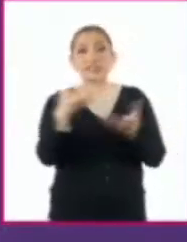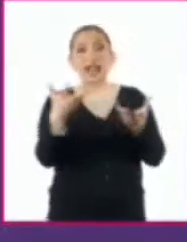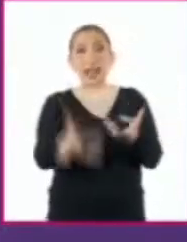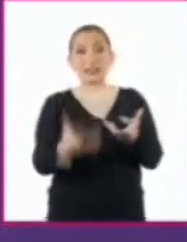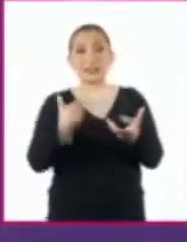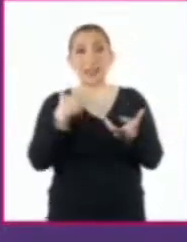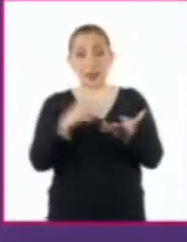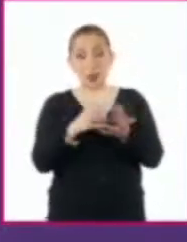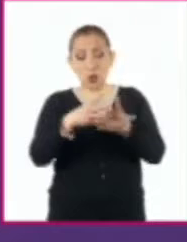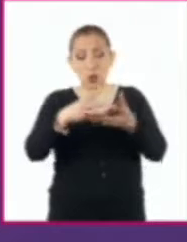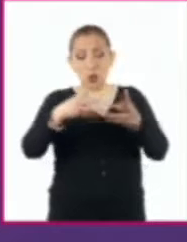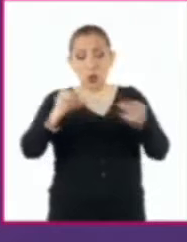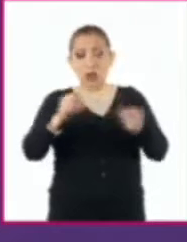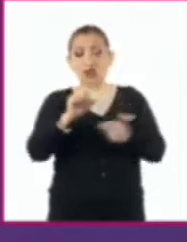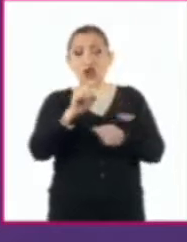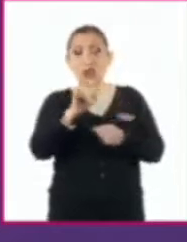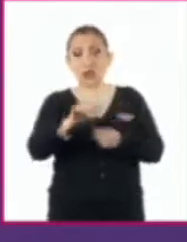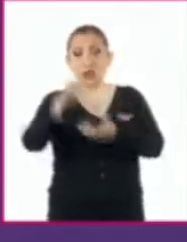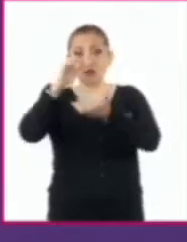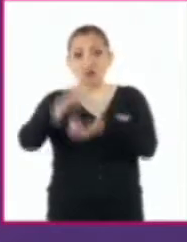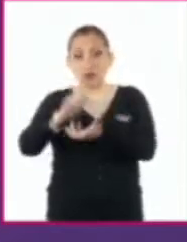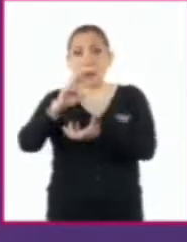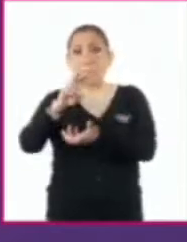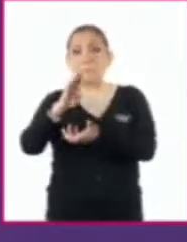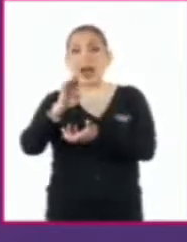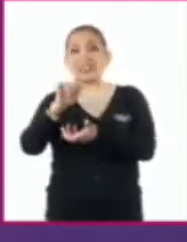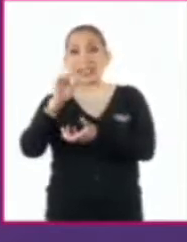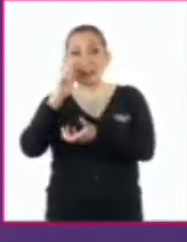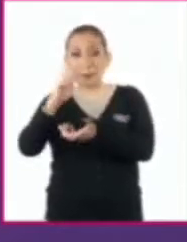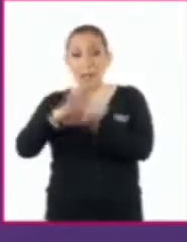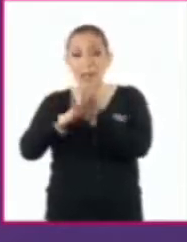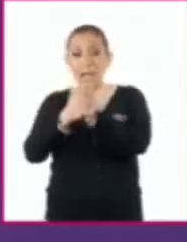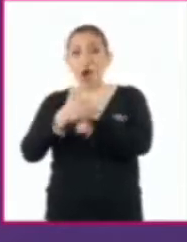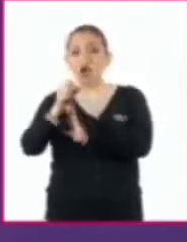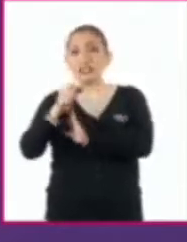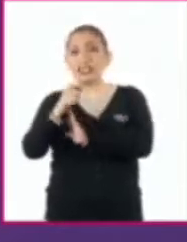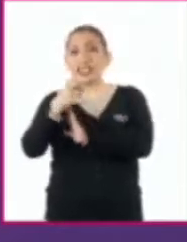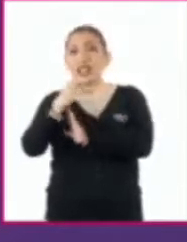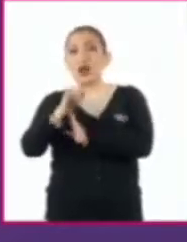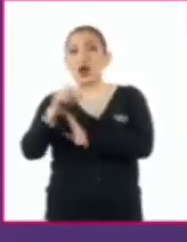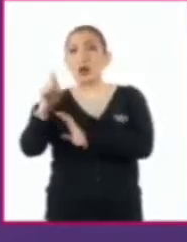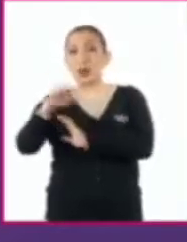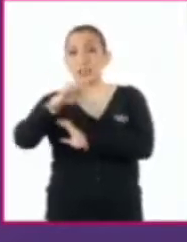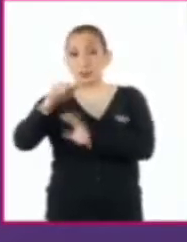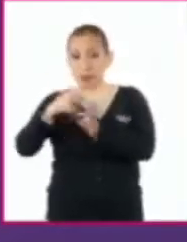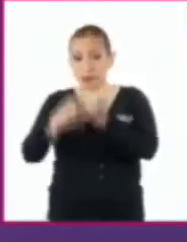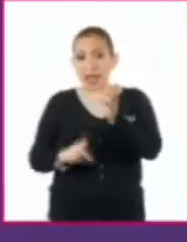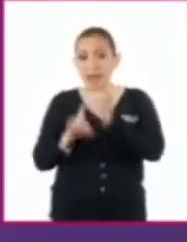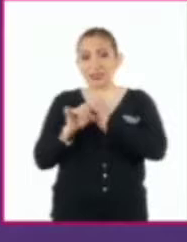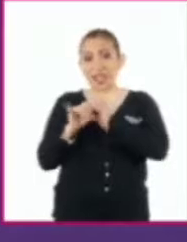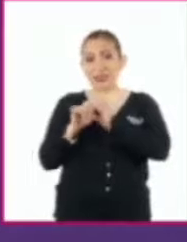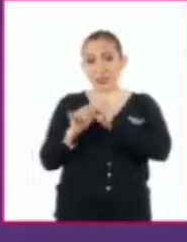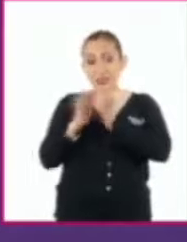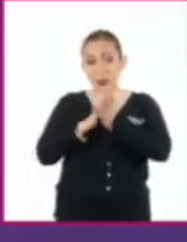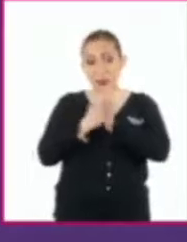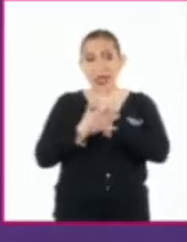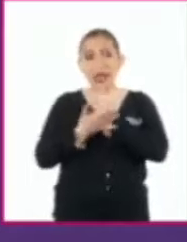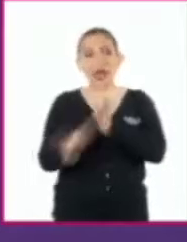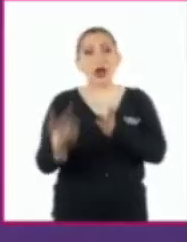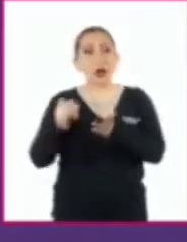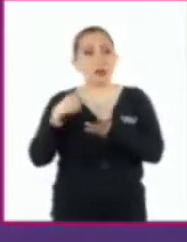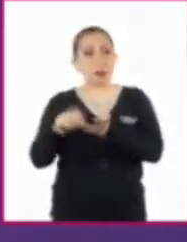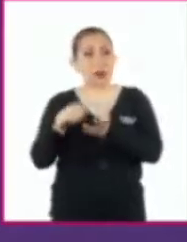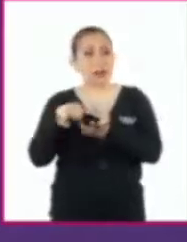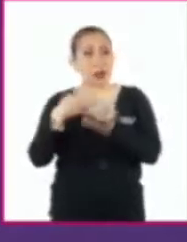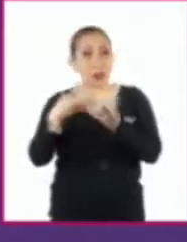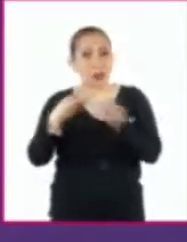cabo la decantación de sólidos. Se agitan las bacterias donde se oxigena el agua y luego se separa por decantación. Se convierte en materia